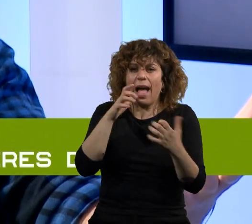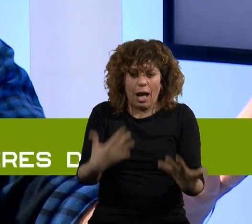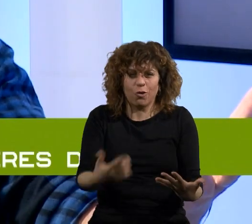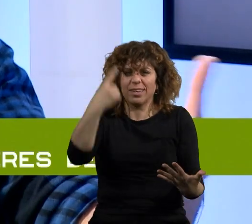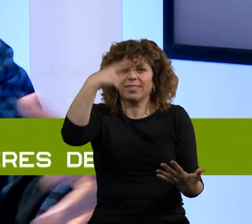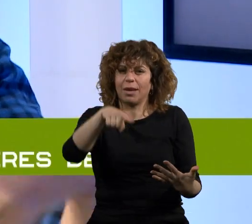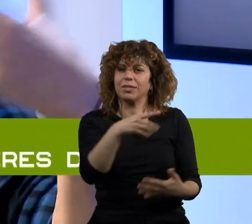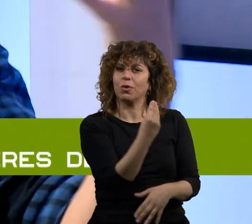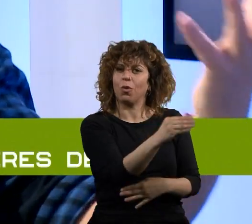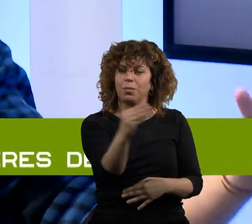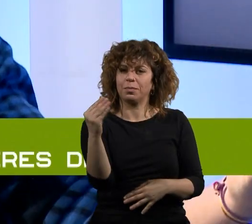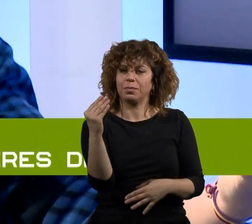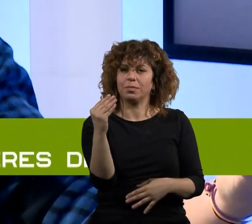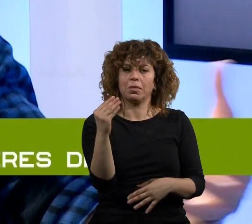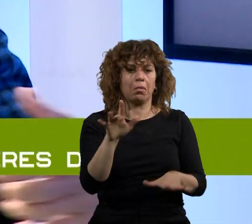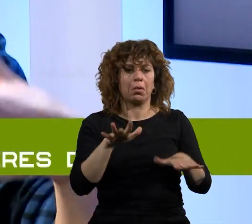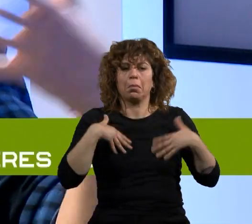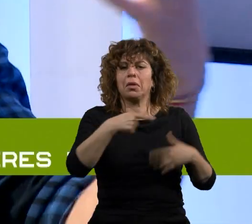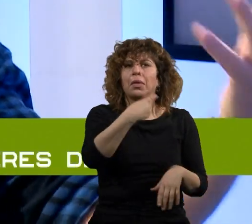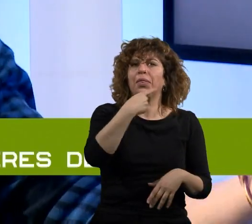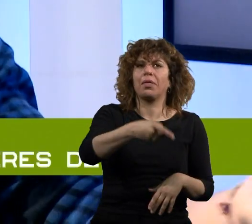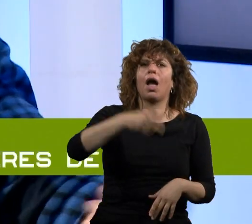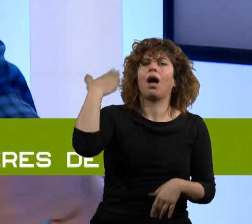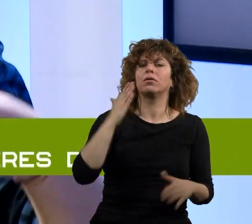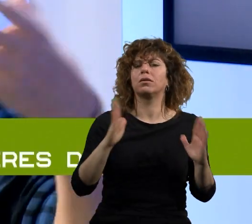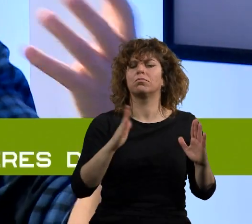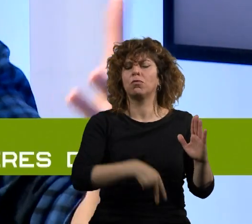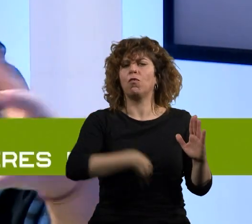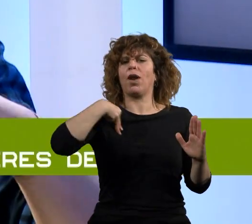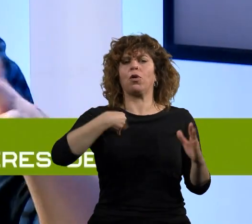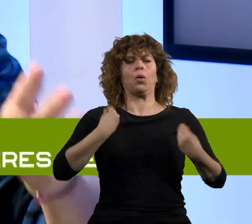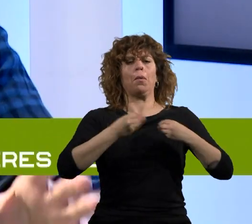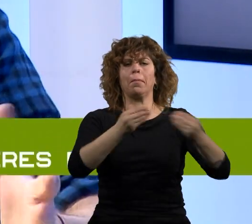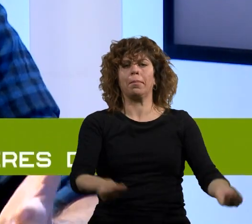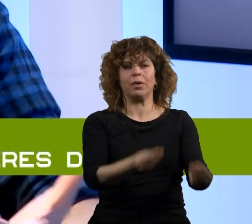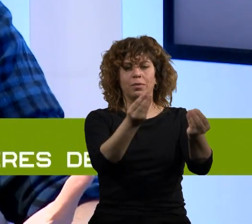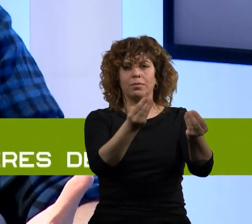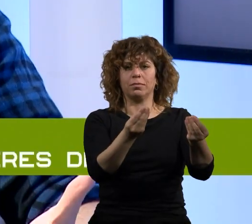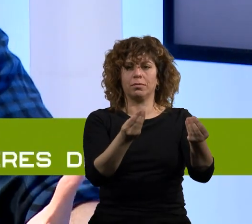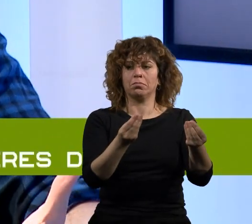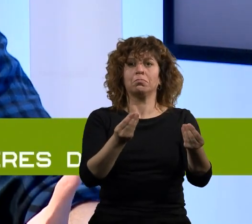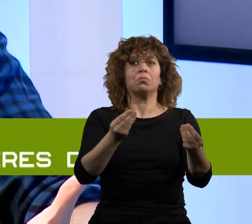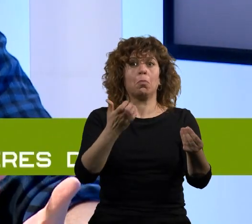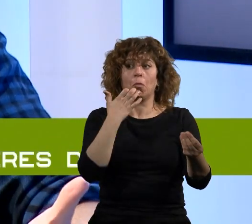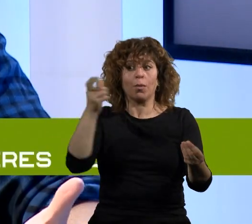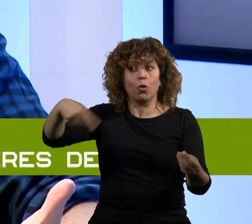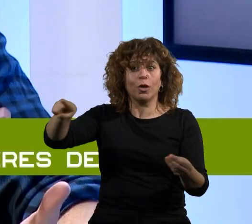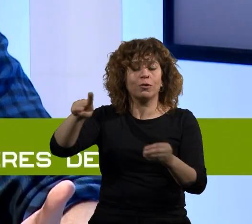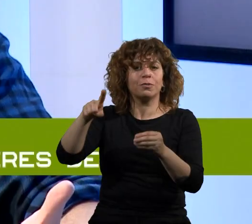ahora en la gente joven, ¿no? Que de repente dicen que sí se veía mejor con Franco o todas estas cosas, que por ejemplo me enseñaron uno de